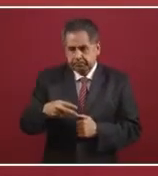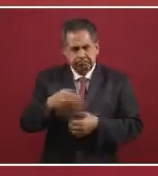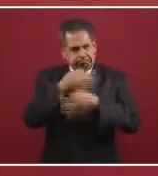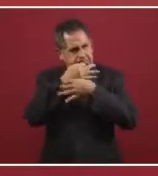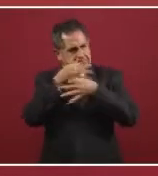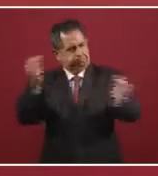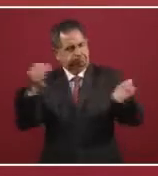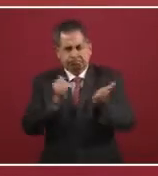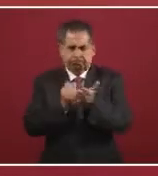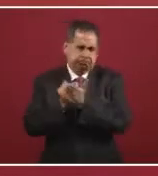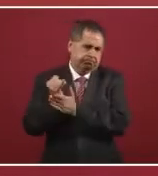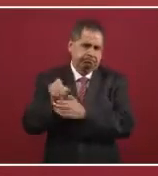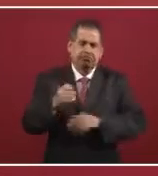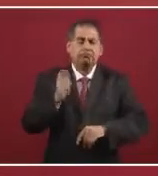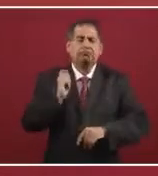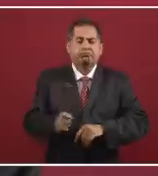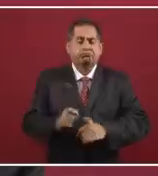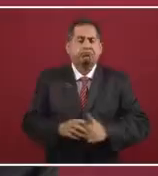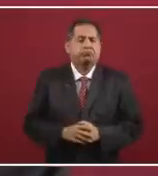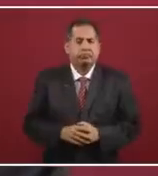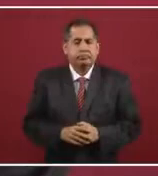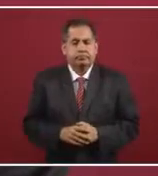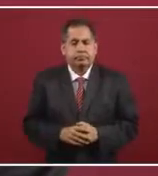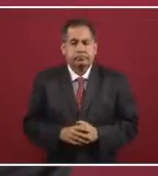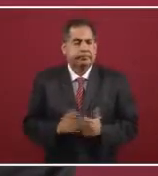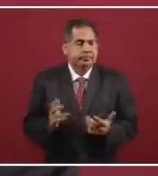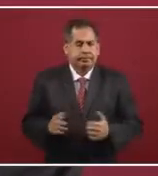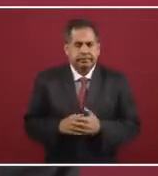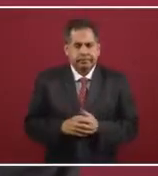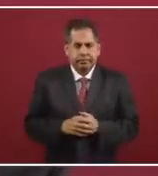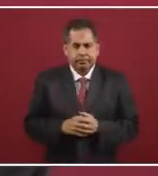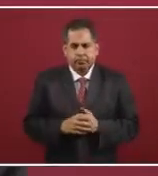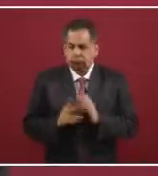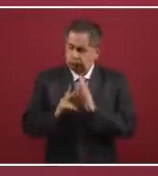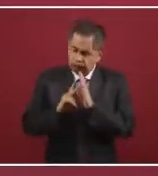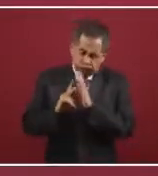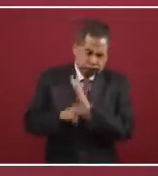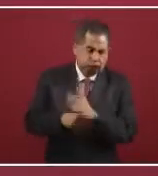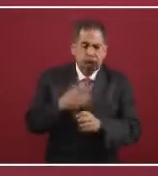hoy es de reivindicar,